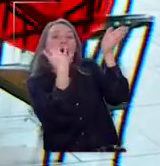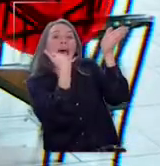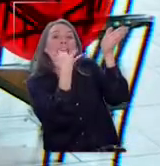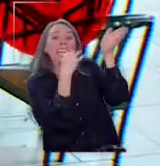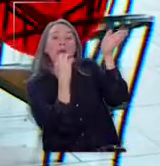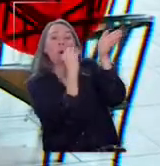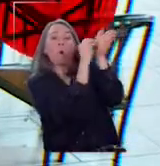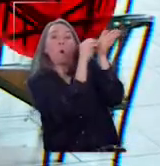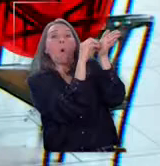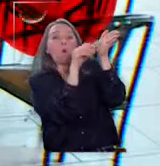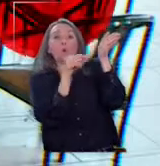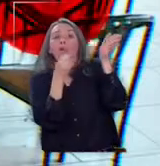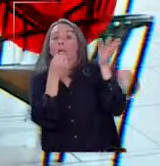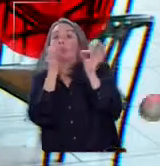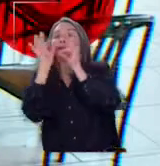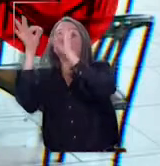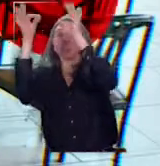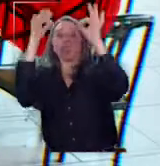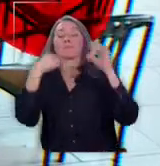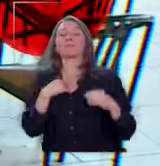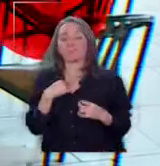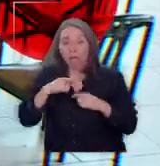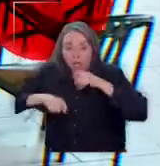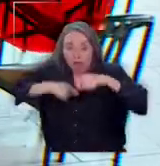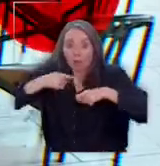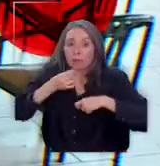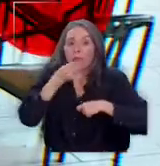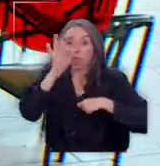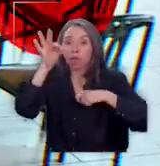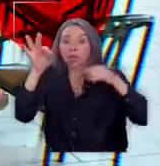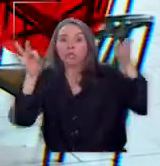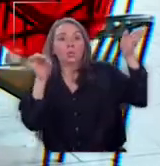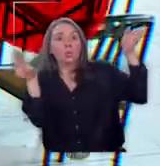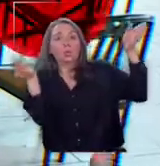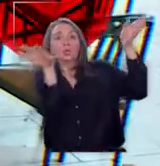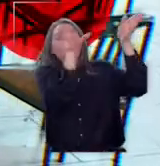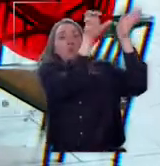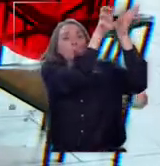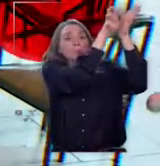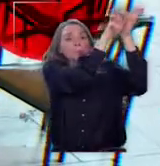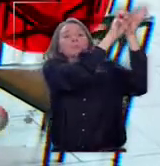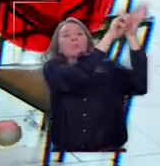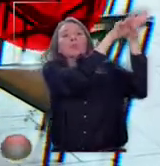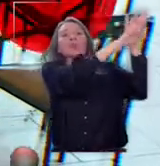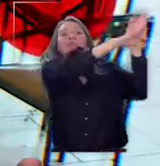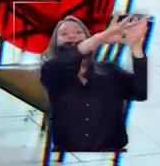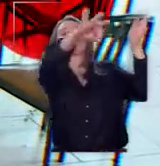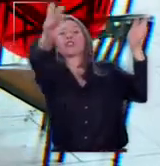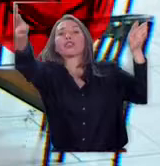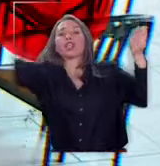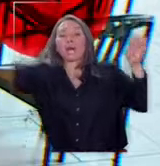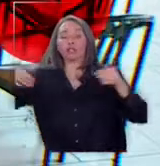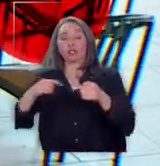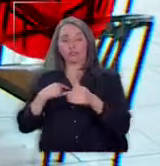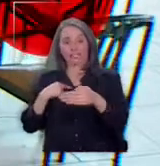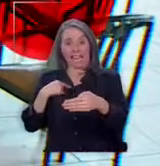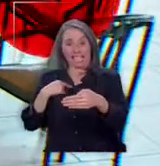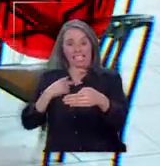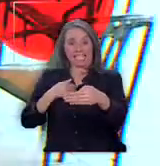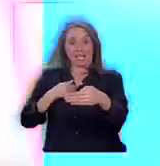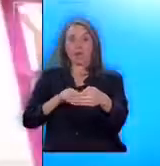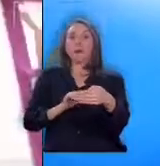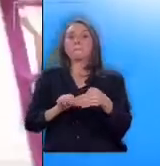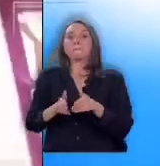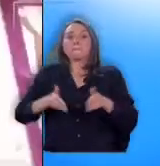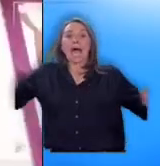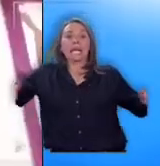recircular las gotas con micropartículas virales expandiendo la zona de contagio ahora cómo se podría evitar